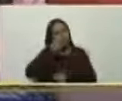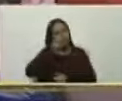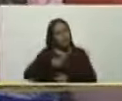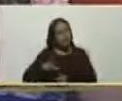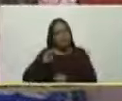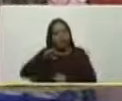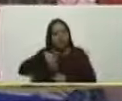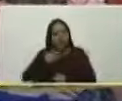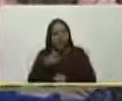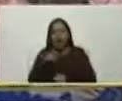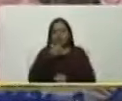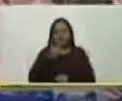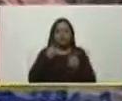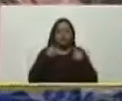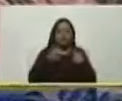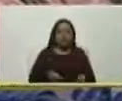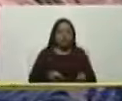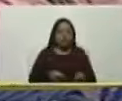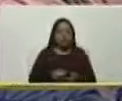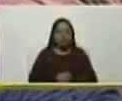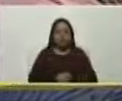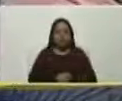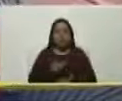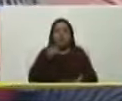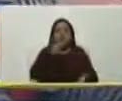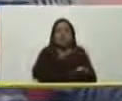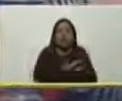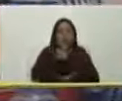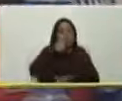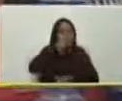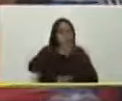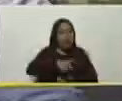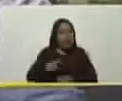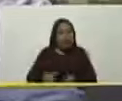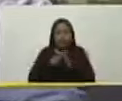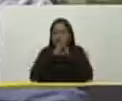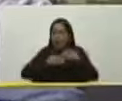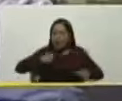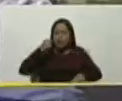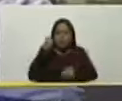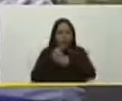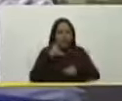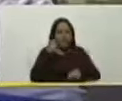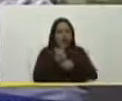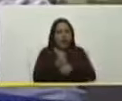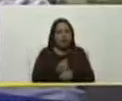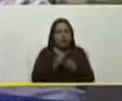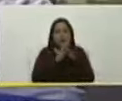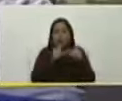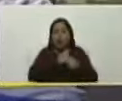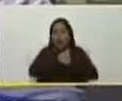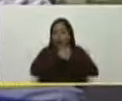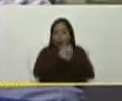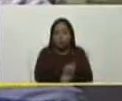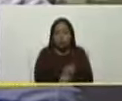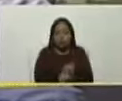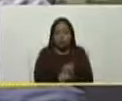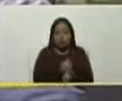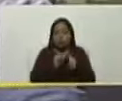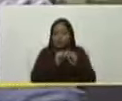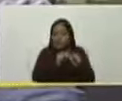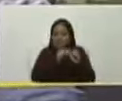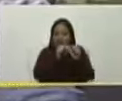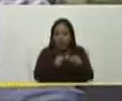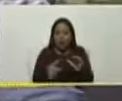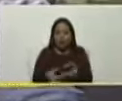fallar. Le pido al pueblo todo su trabajo, todo su amor, mantenerse